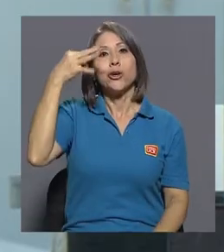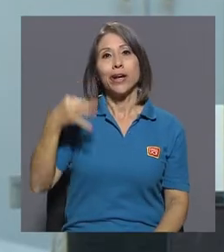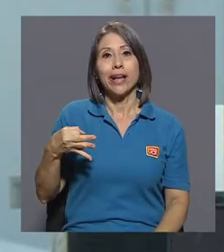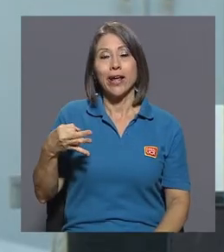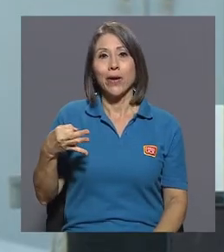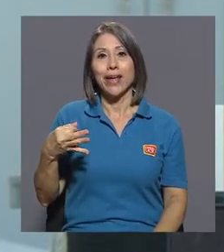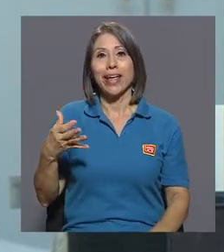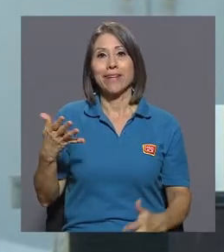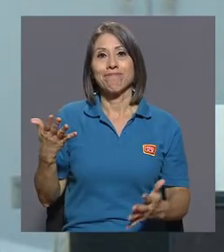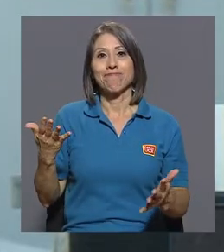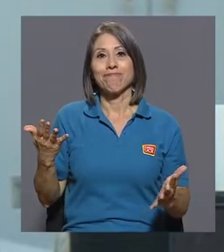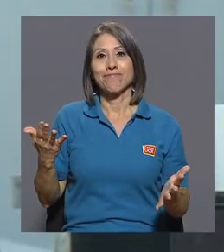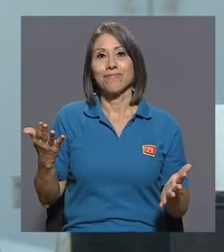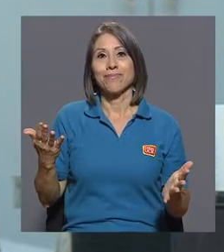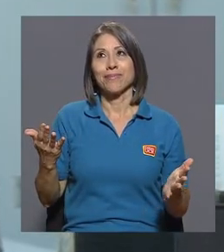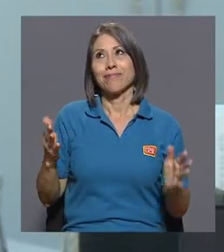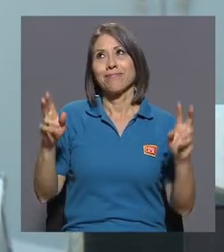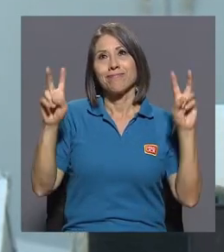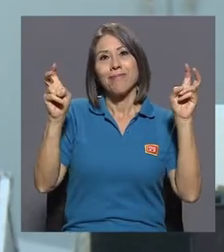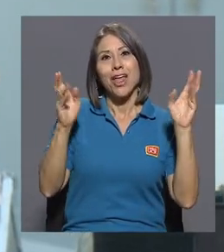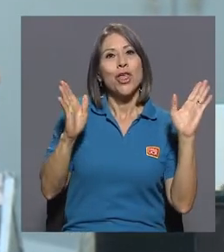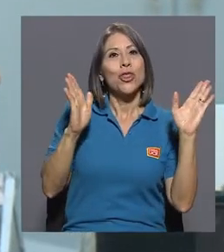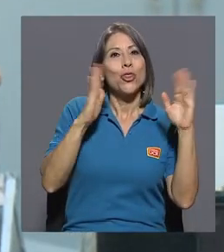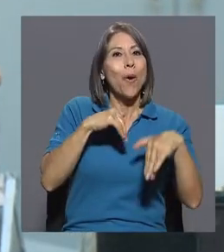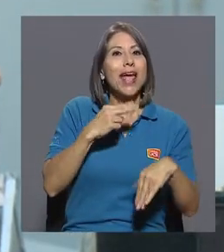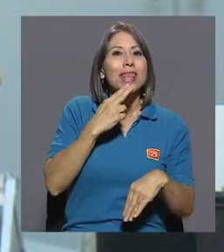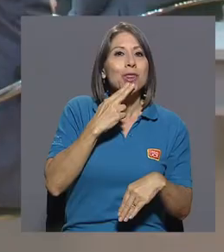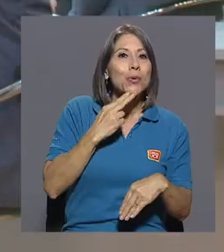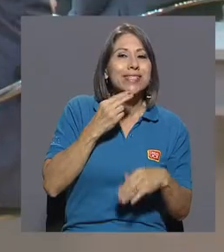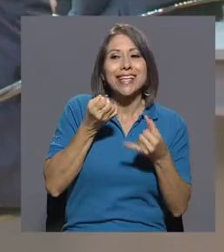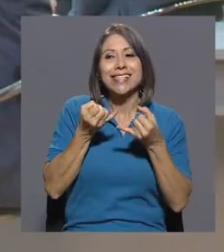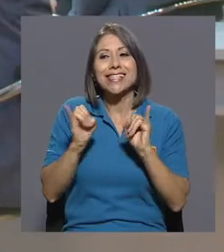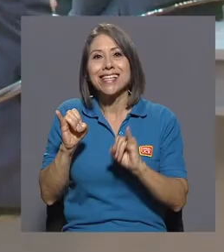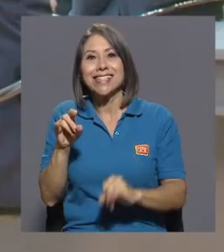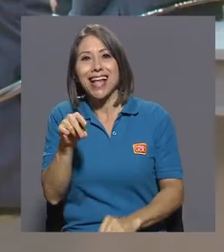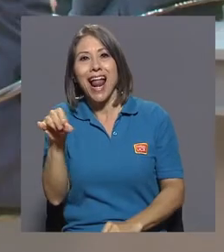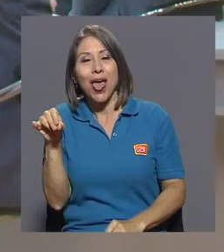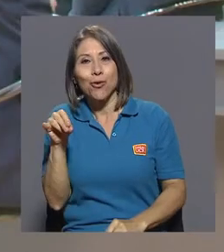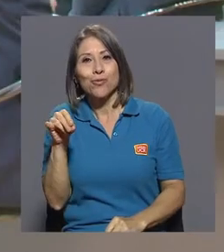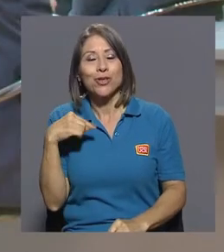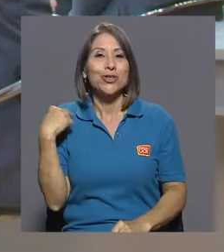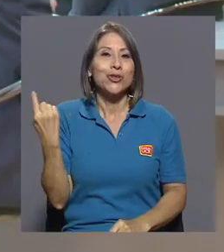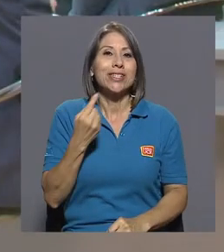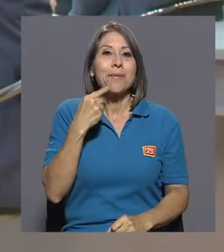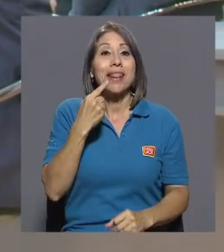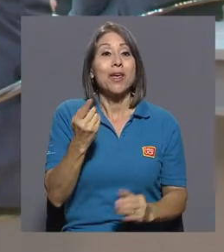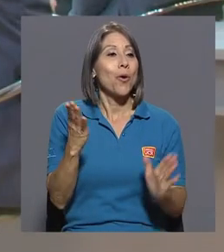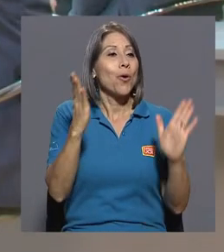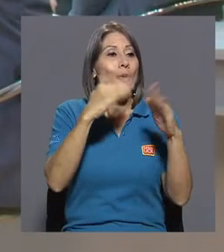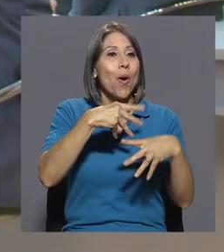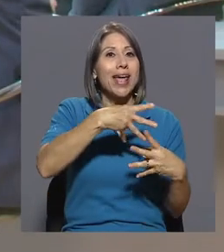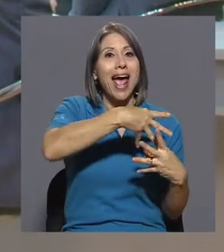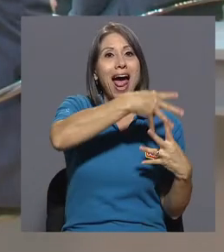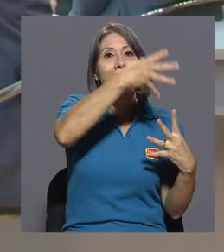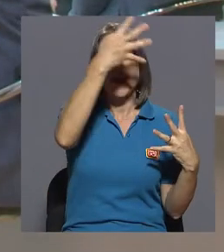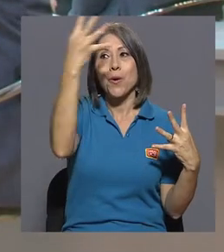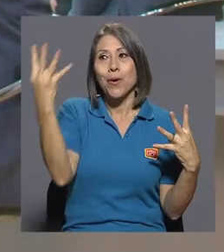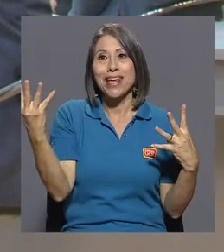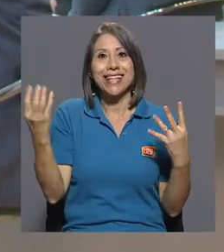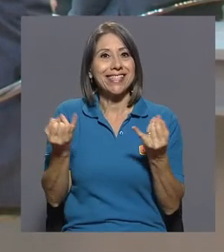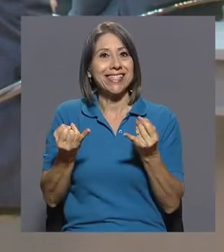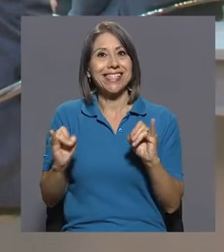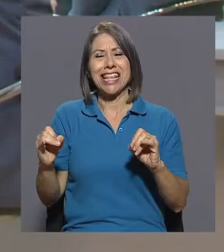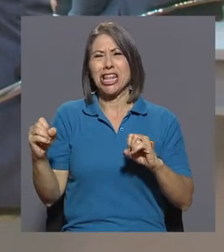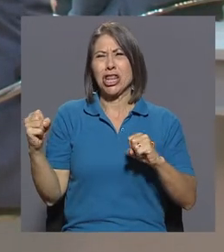no hay dulce sin salado, y yo siempre digo que no hay arcoíris sin tormenta, y he pasado mis tormentas,